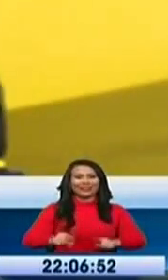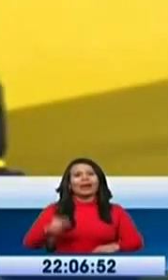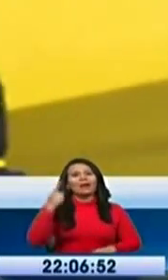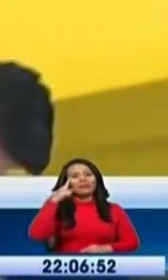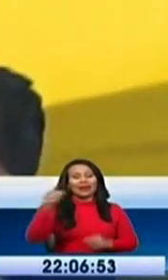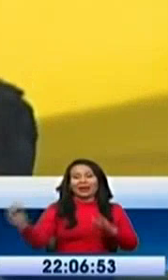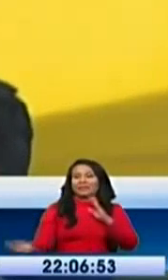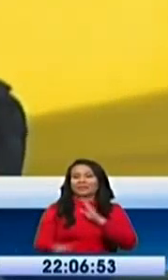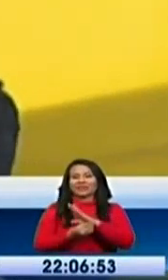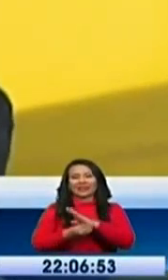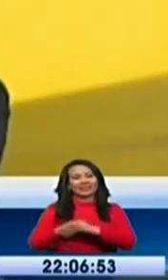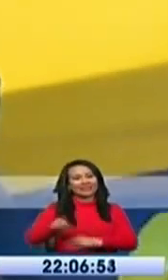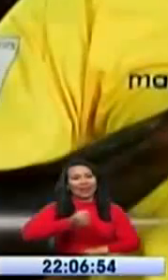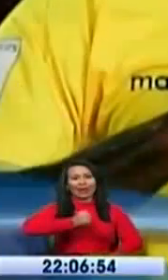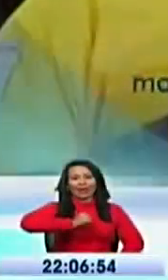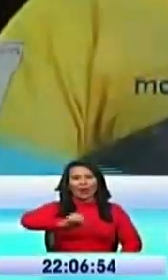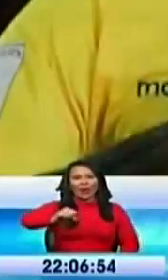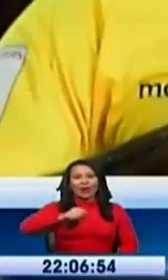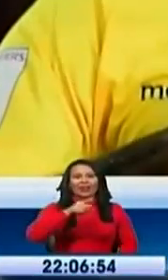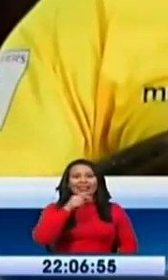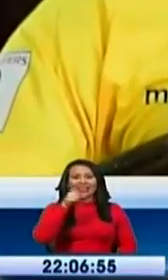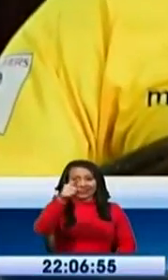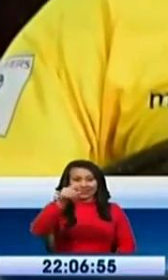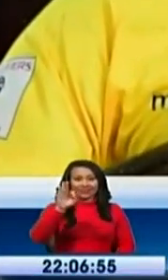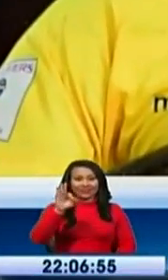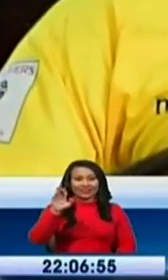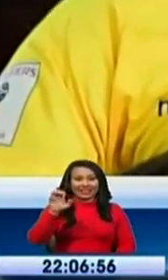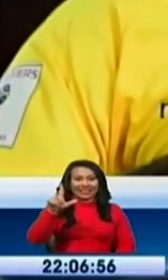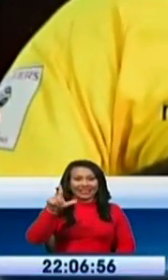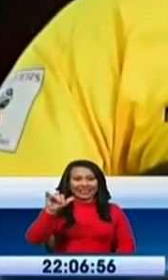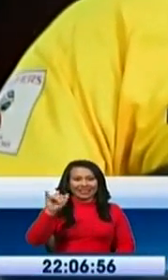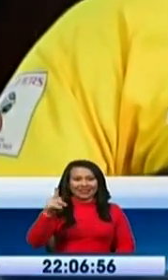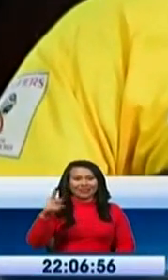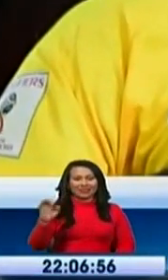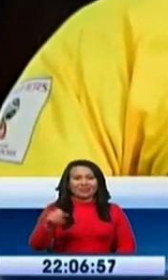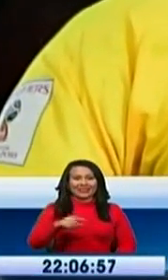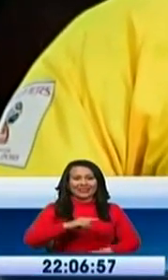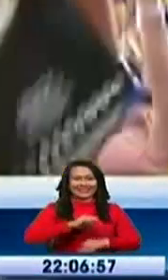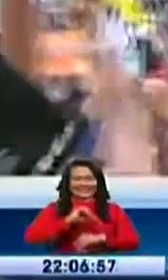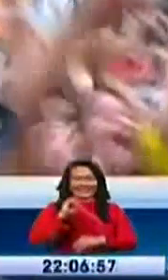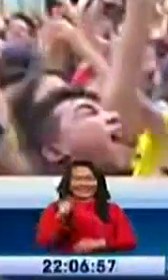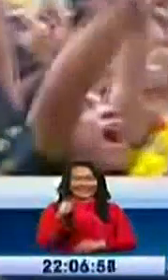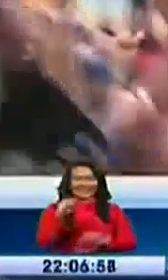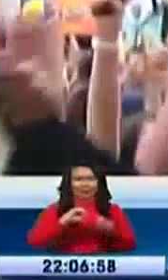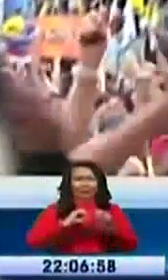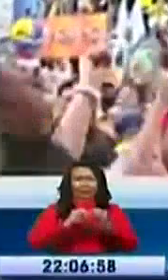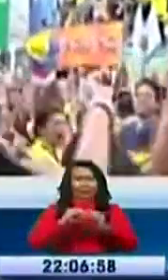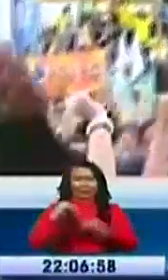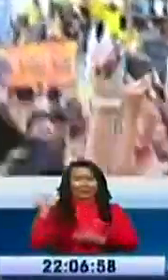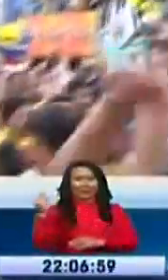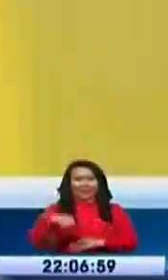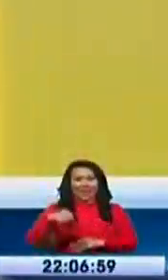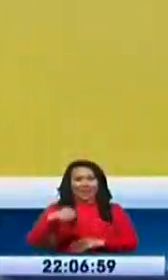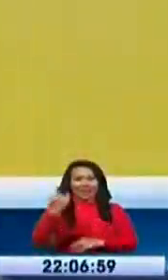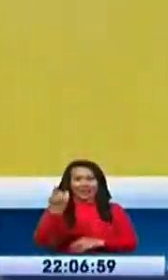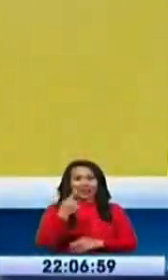anotar, el gol llegó de los pies de Felipe Caicedo al minuto 60, su cuarto tanto en esta campaña.